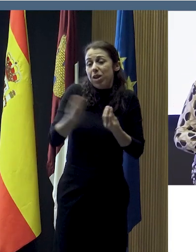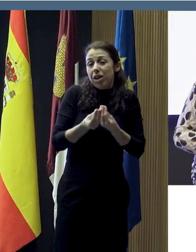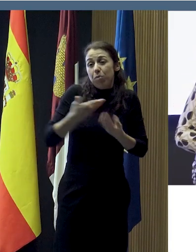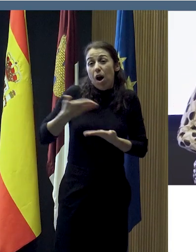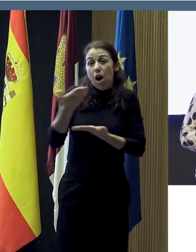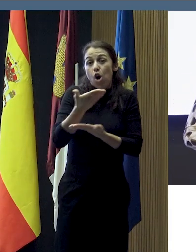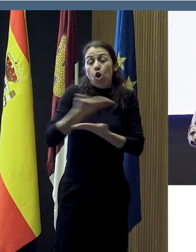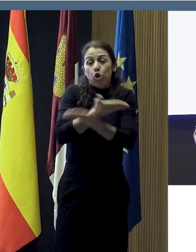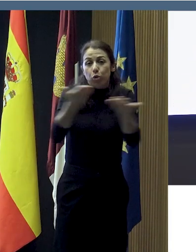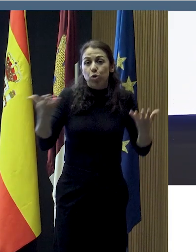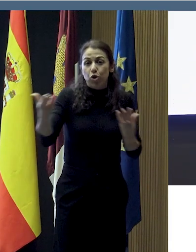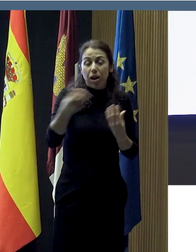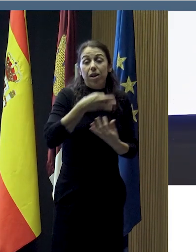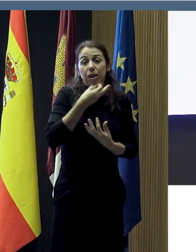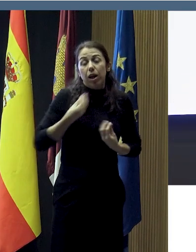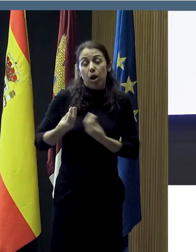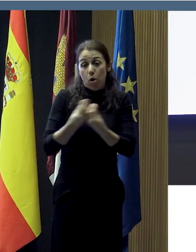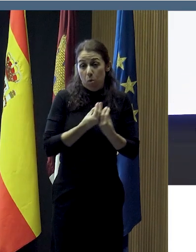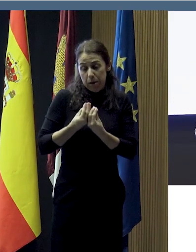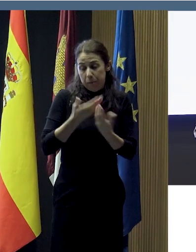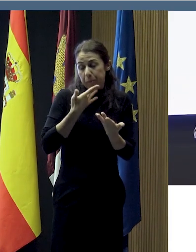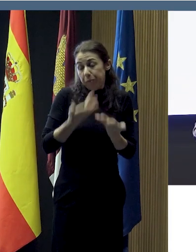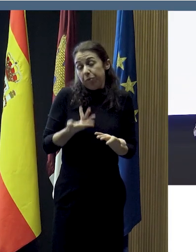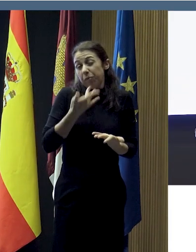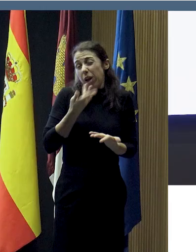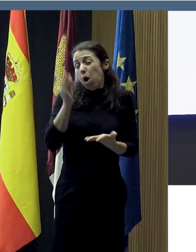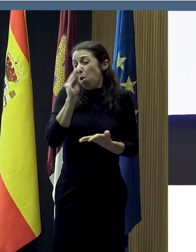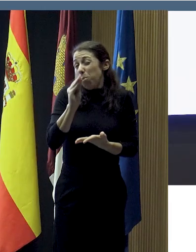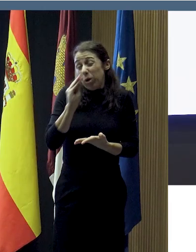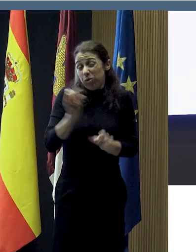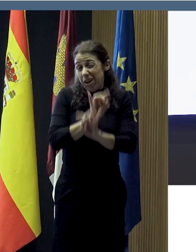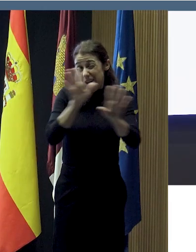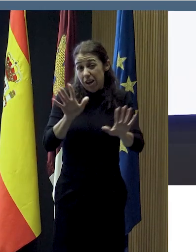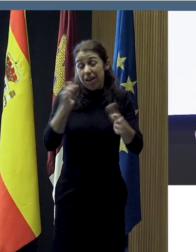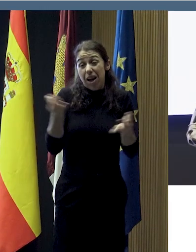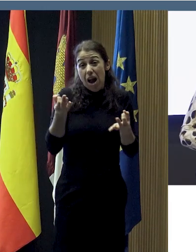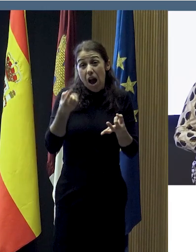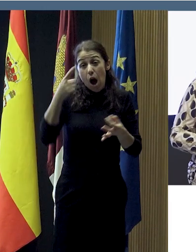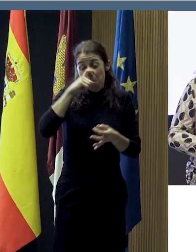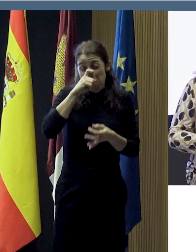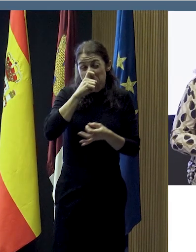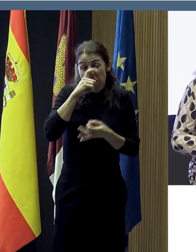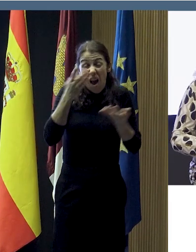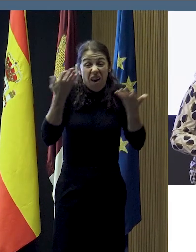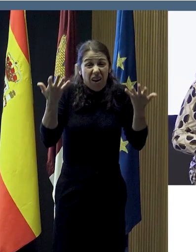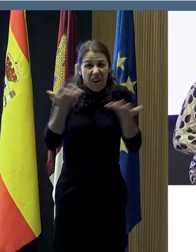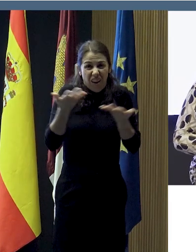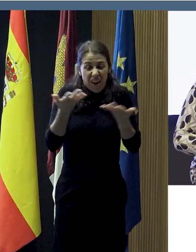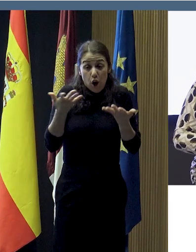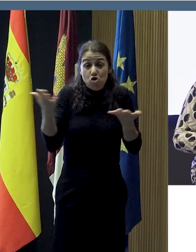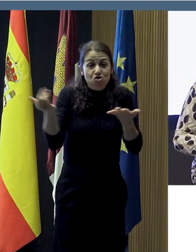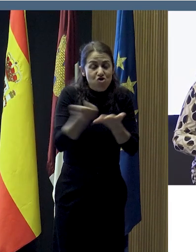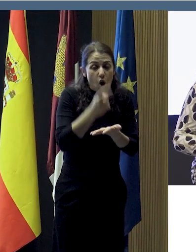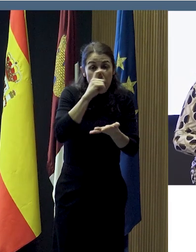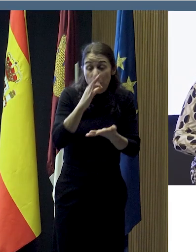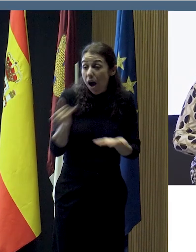todos vosotros compartiendo esta tarde. Bueno, pues la pregunta obvia primero es ¿qué es la memoria? Todos tenemos recuerdos,